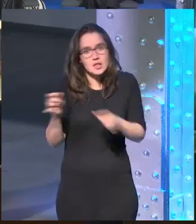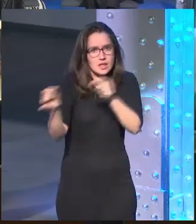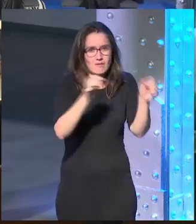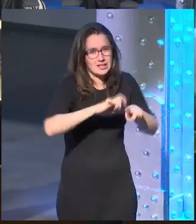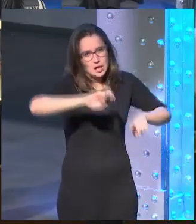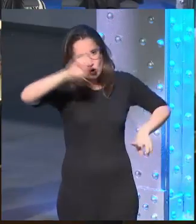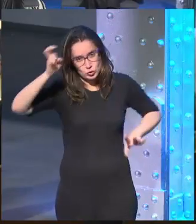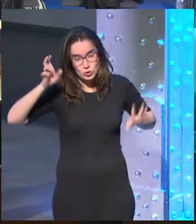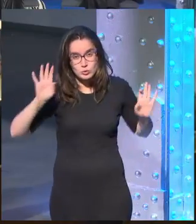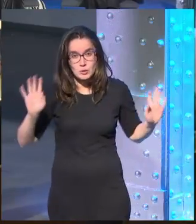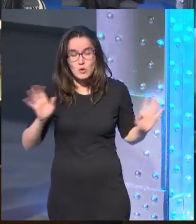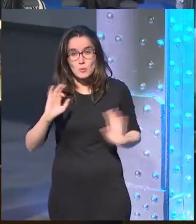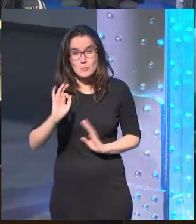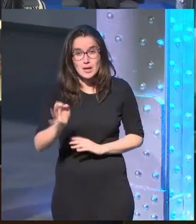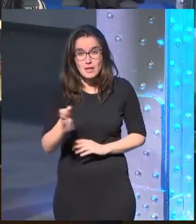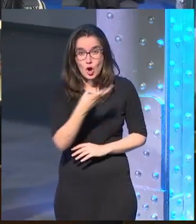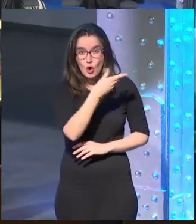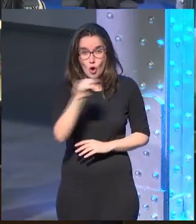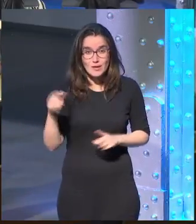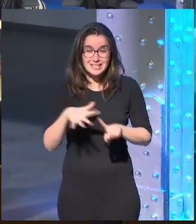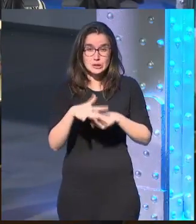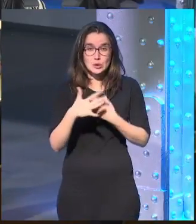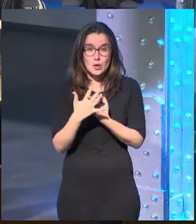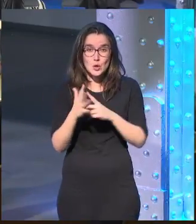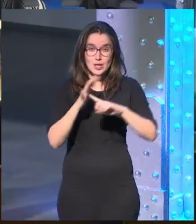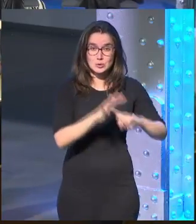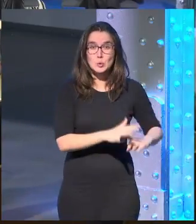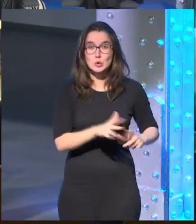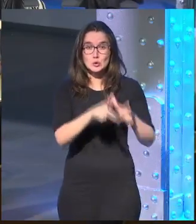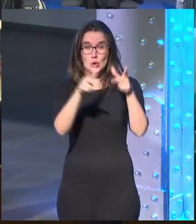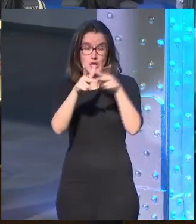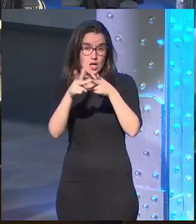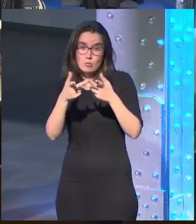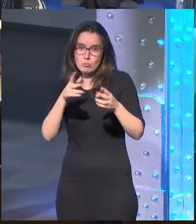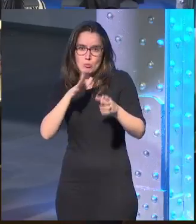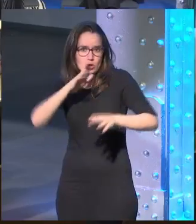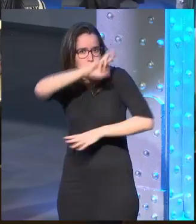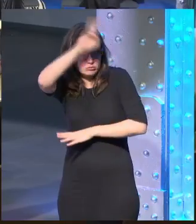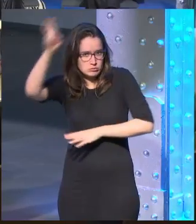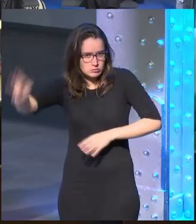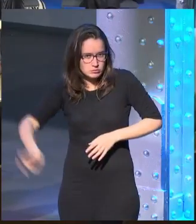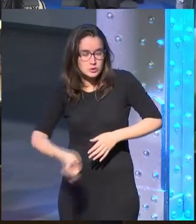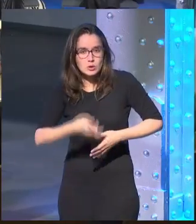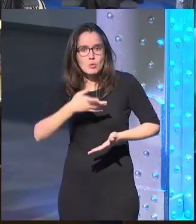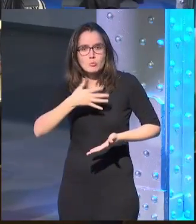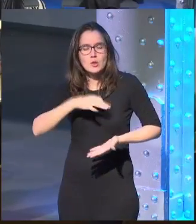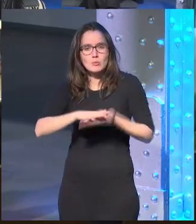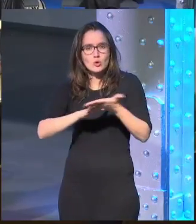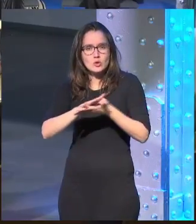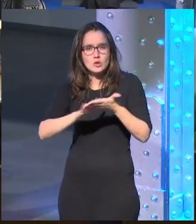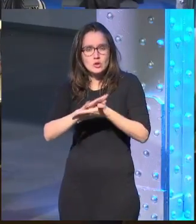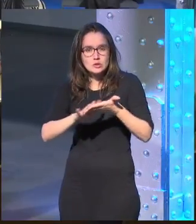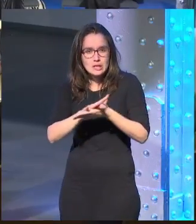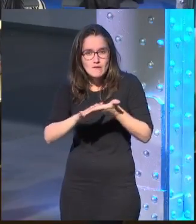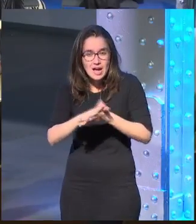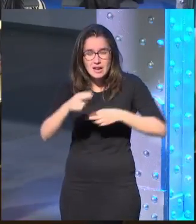debate, ¿no? Pero es verdad que los jóvenes en situación de exclusión social, por muchos motivos, ¿no? También podríamos hablar que en la época del boom